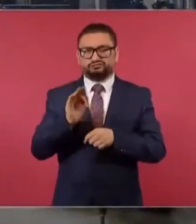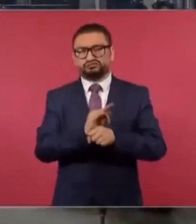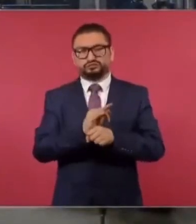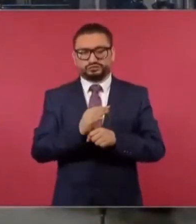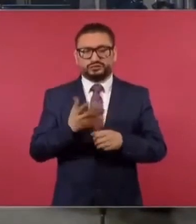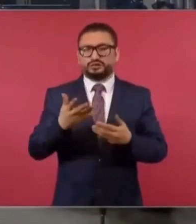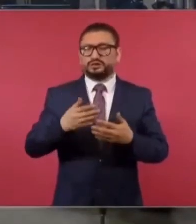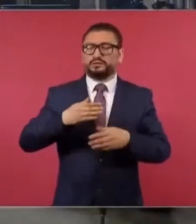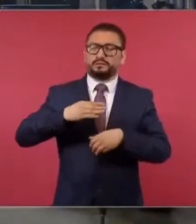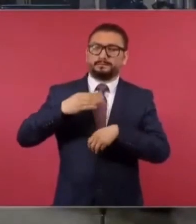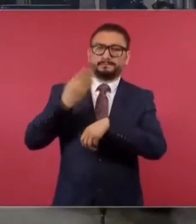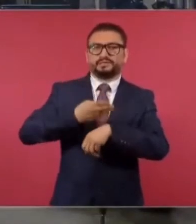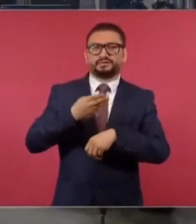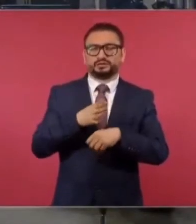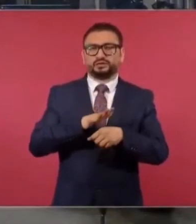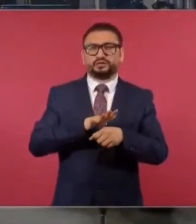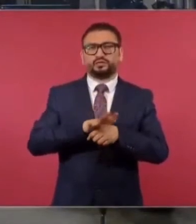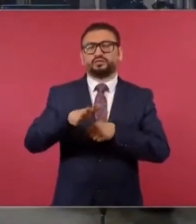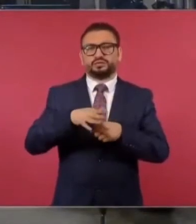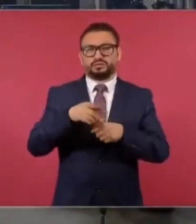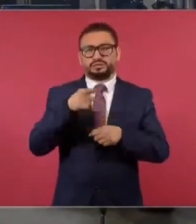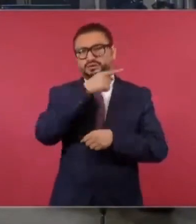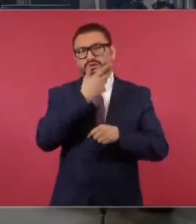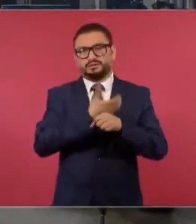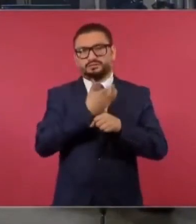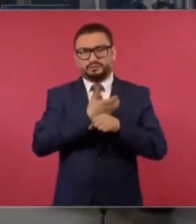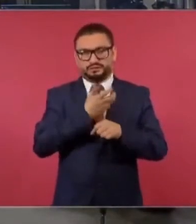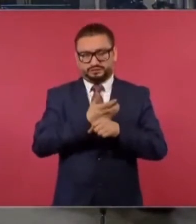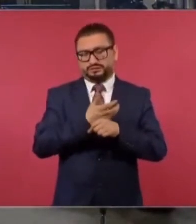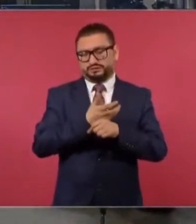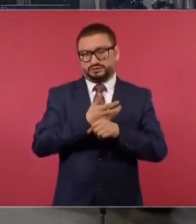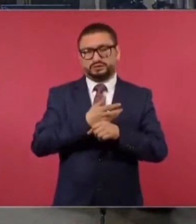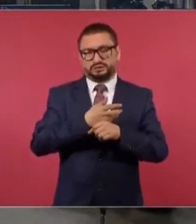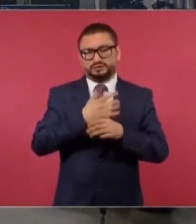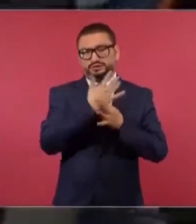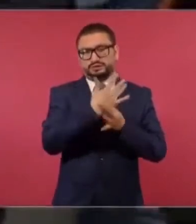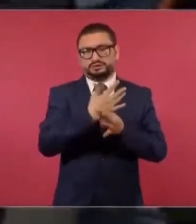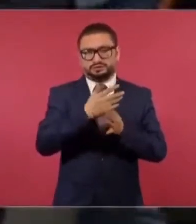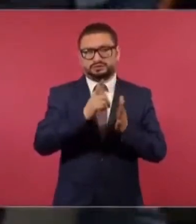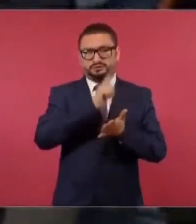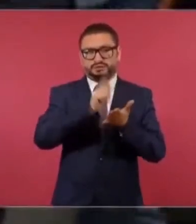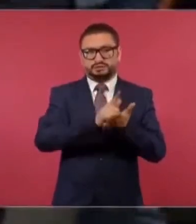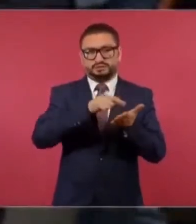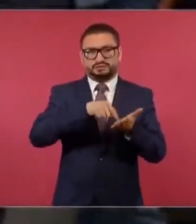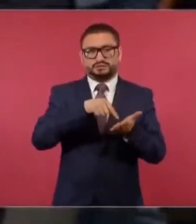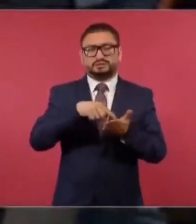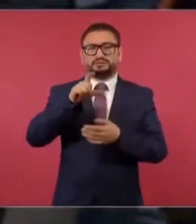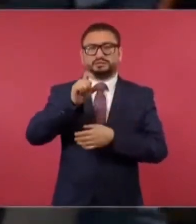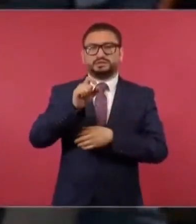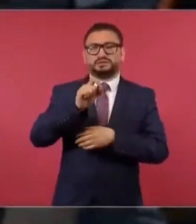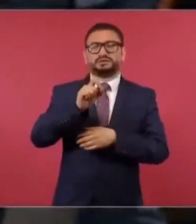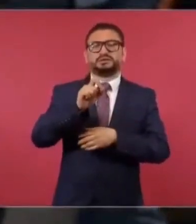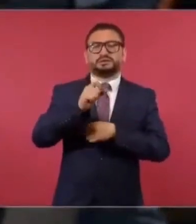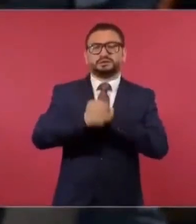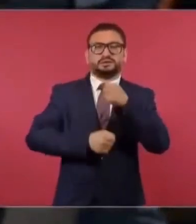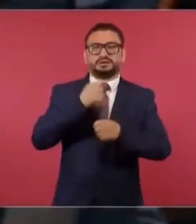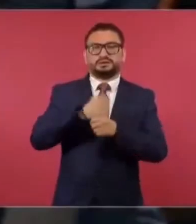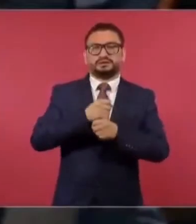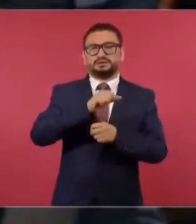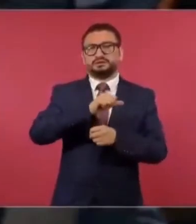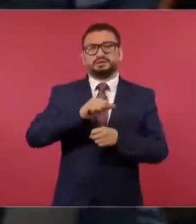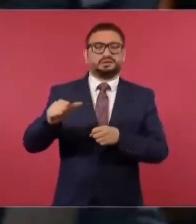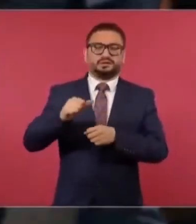La penalidad que se contempla ya en Estados Unidos, de acuerdo con su ordenamiento legal penal, va de 20 años a